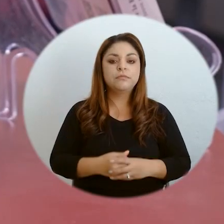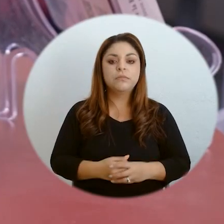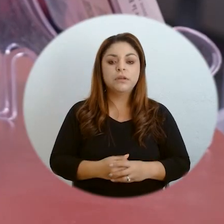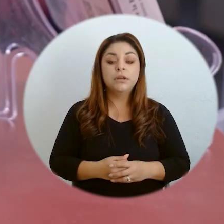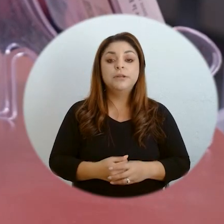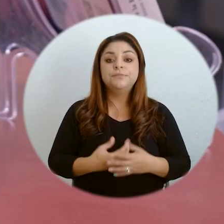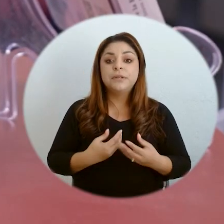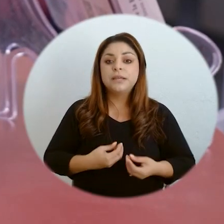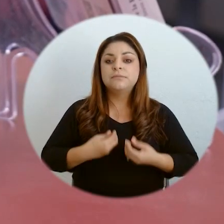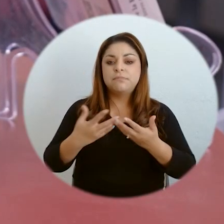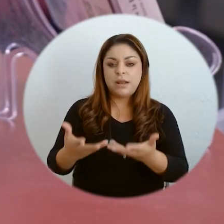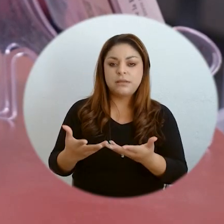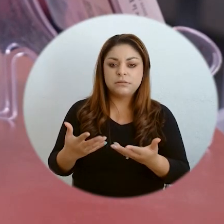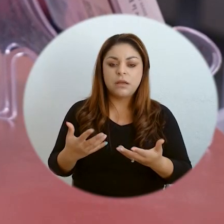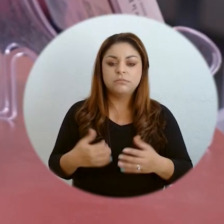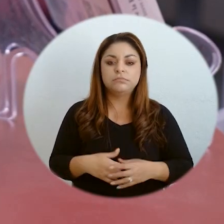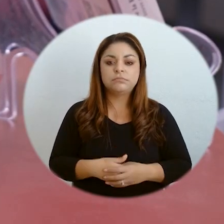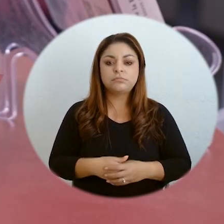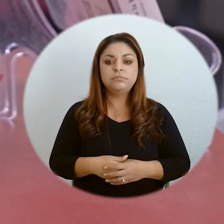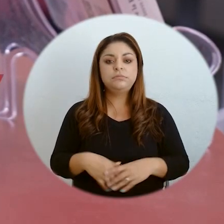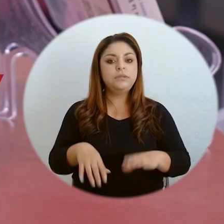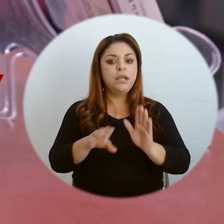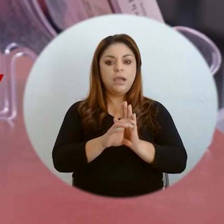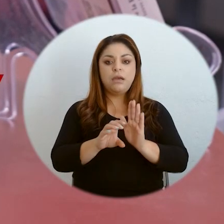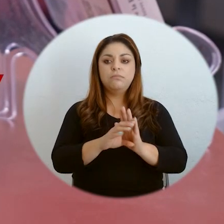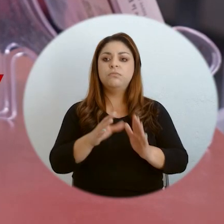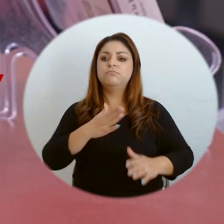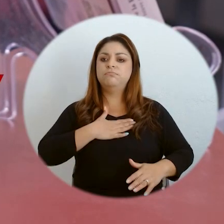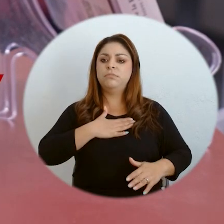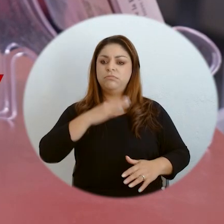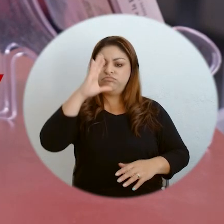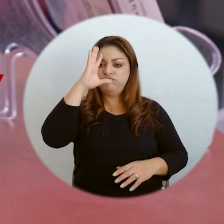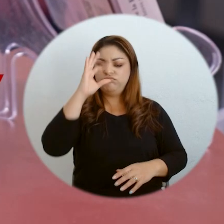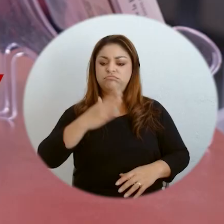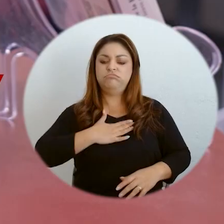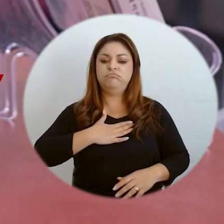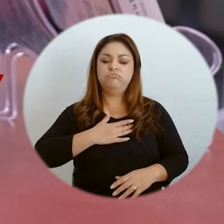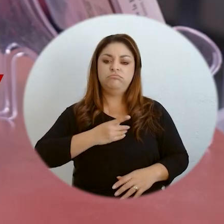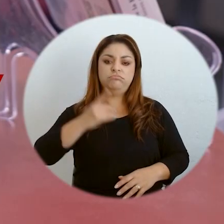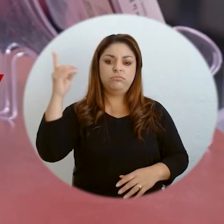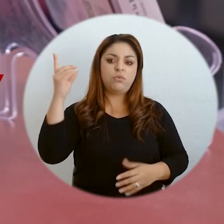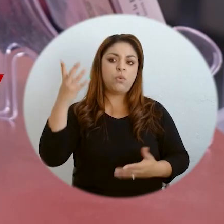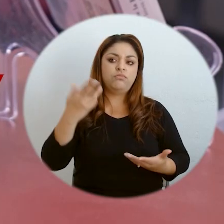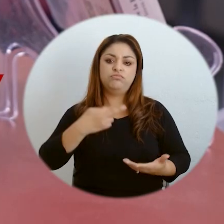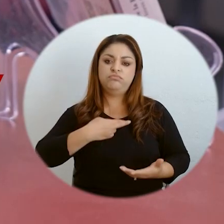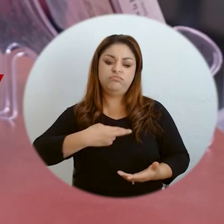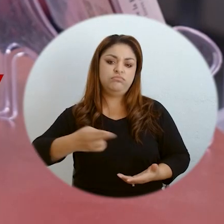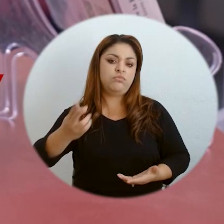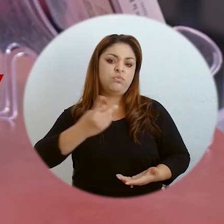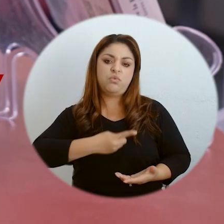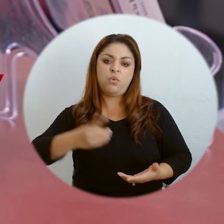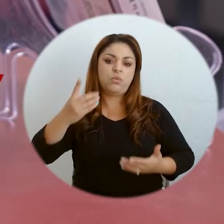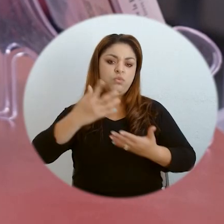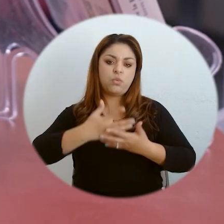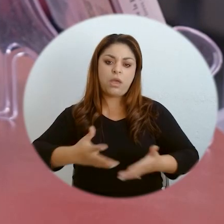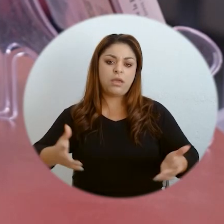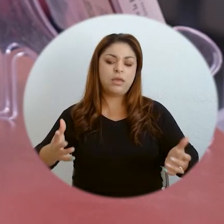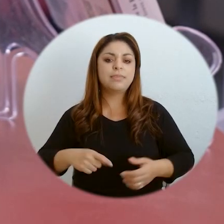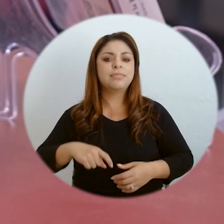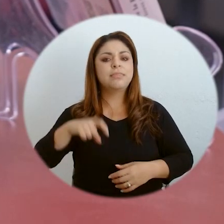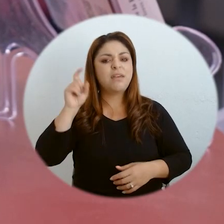Se expresa cuando en nombre, en este caso, de una creencia, de un Dios, de una institución, de una